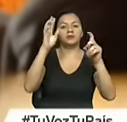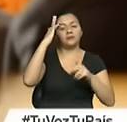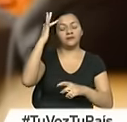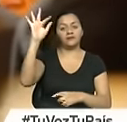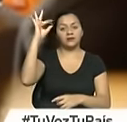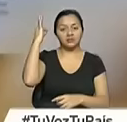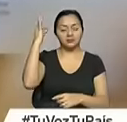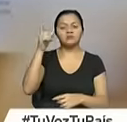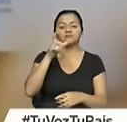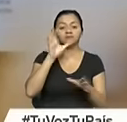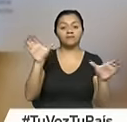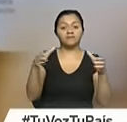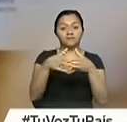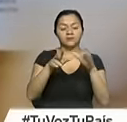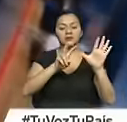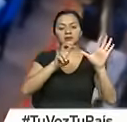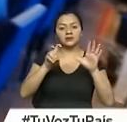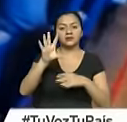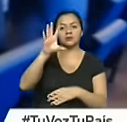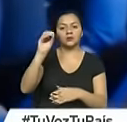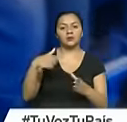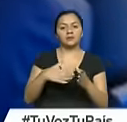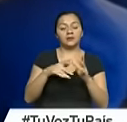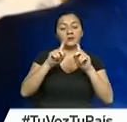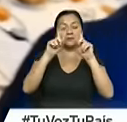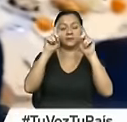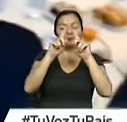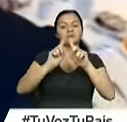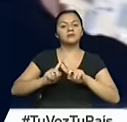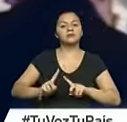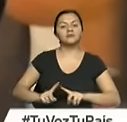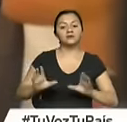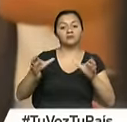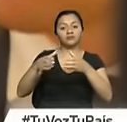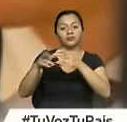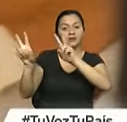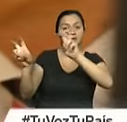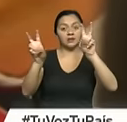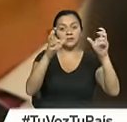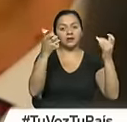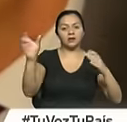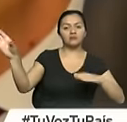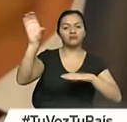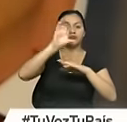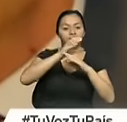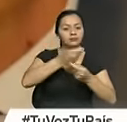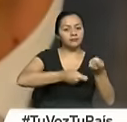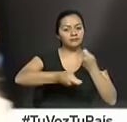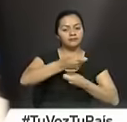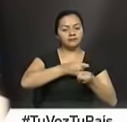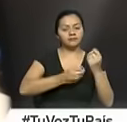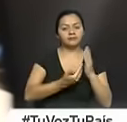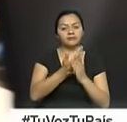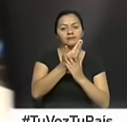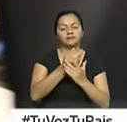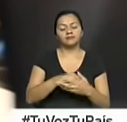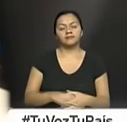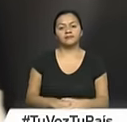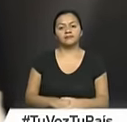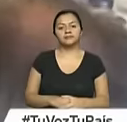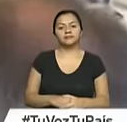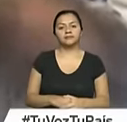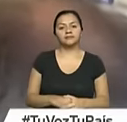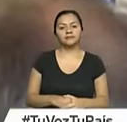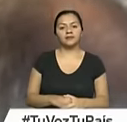Francia, que agrupa 750.000 empresas de diferentes sectores que buscan desarrollarse en los mercados emergentes y en vías de